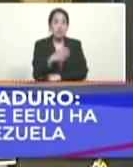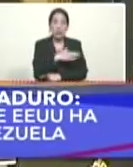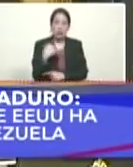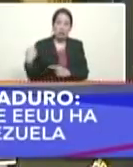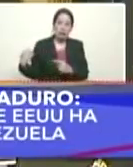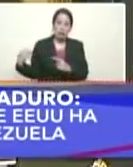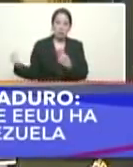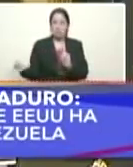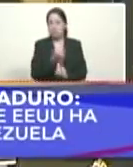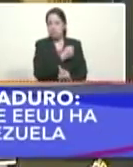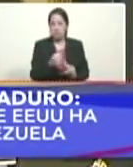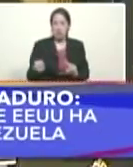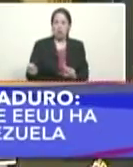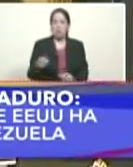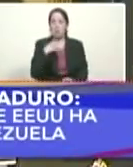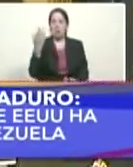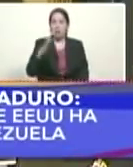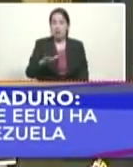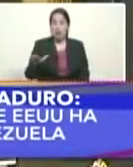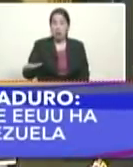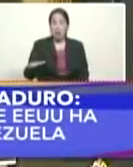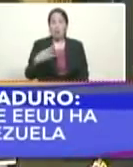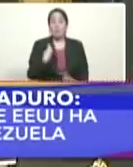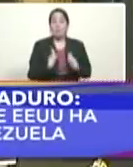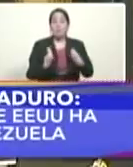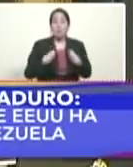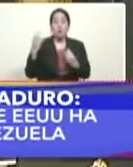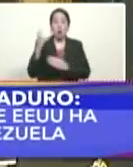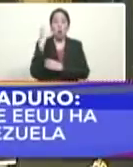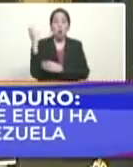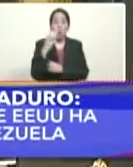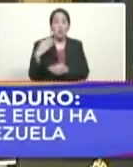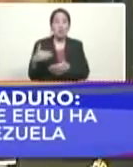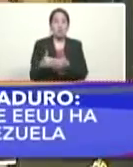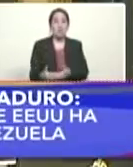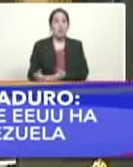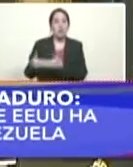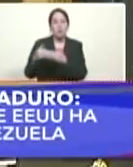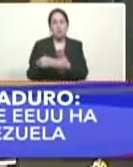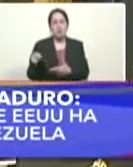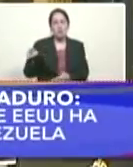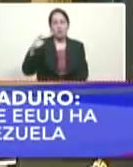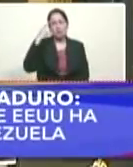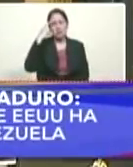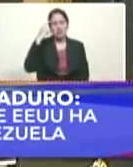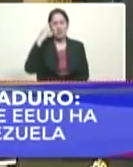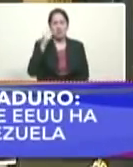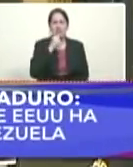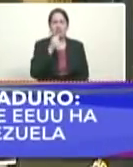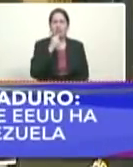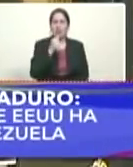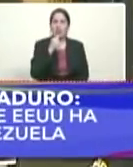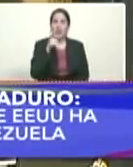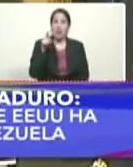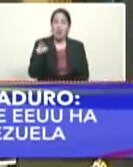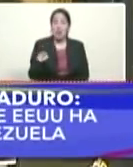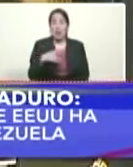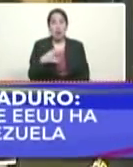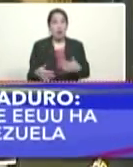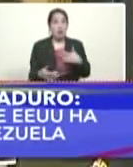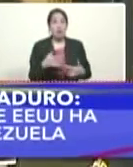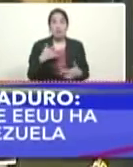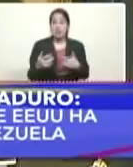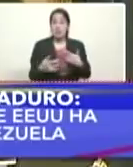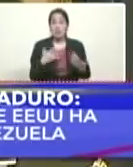viven en colombia y en eeuu y el gobierno de eeuu colombia saben quiénes son y los mantienen activos como